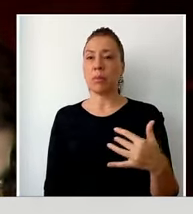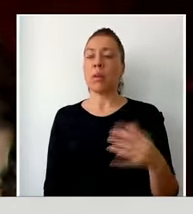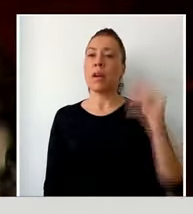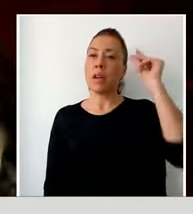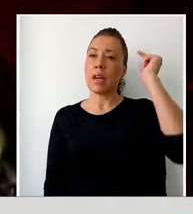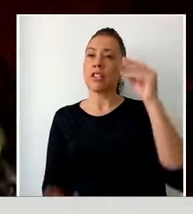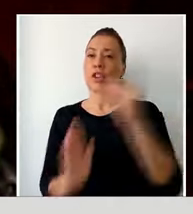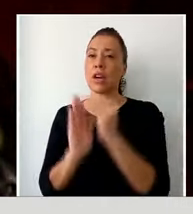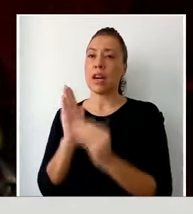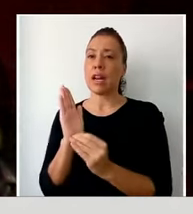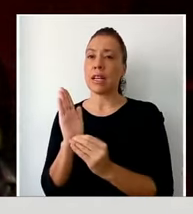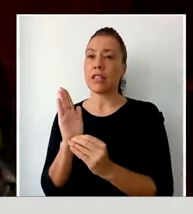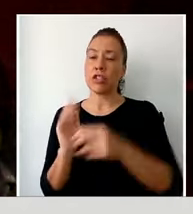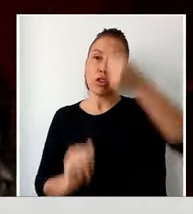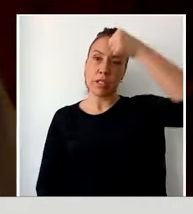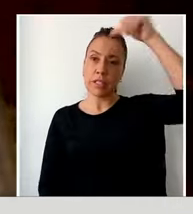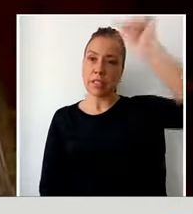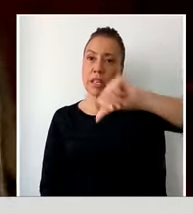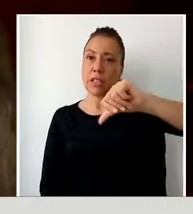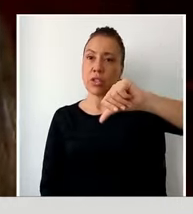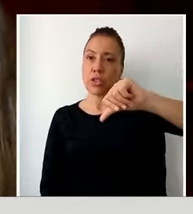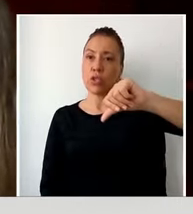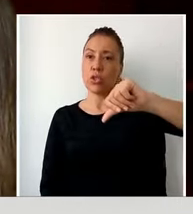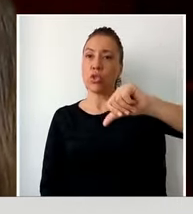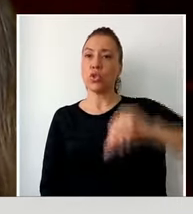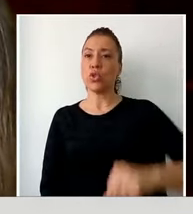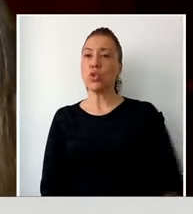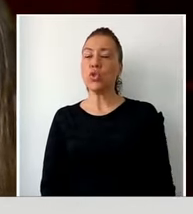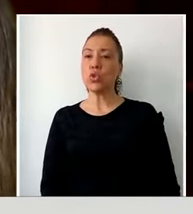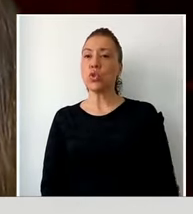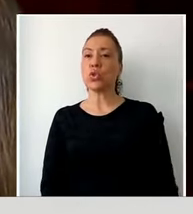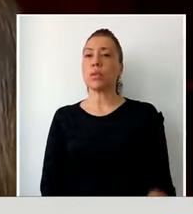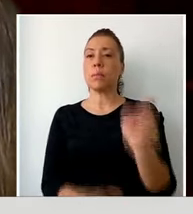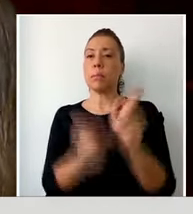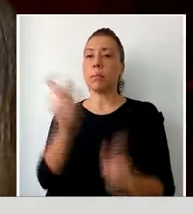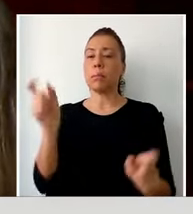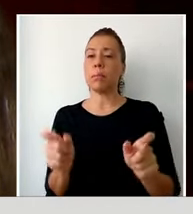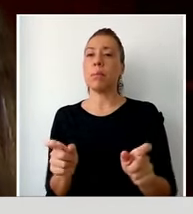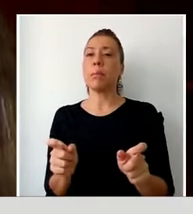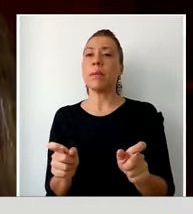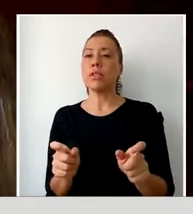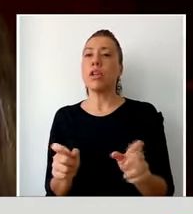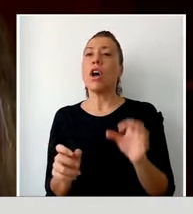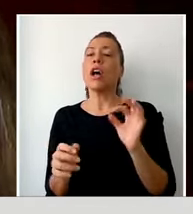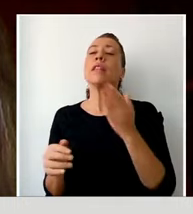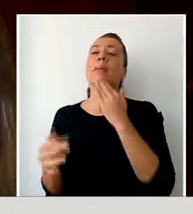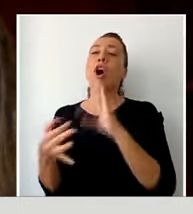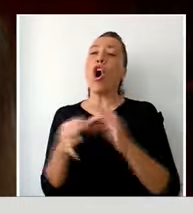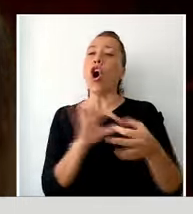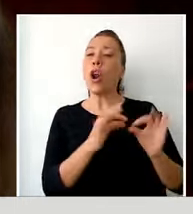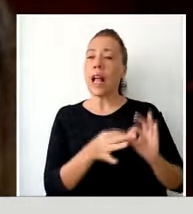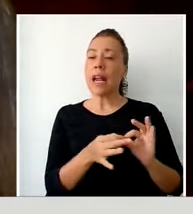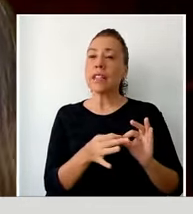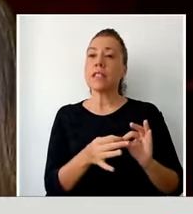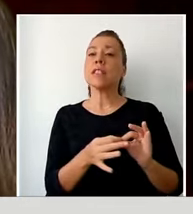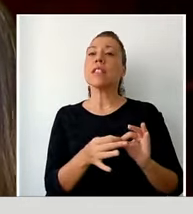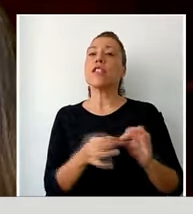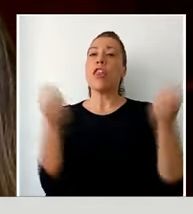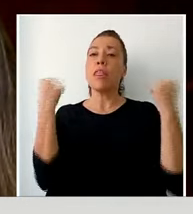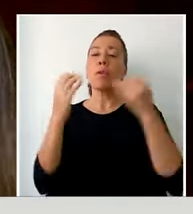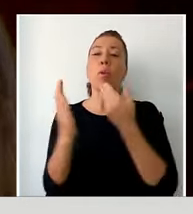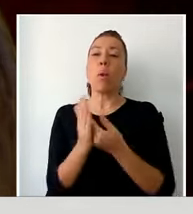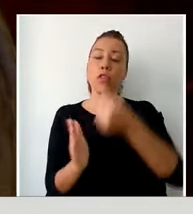de sanciones respecto de personas naturales y organizaciones deportivas sancionadas por infracciones a la